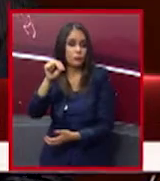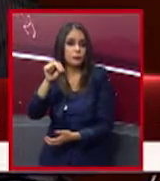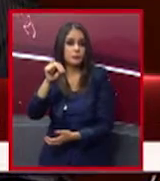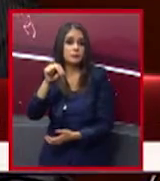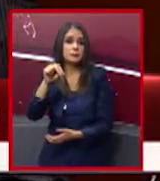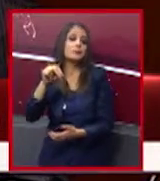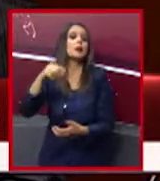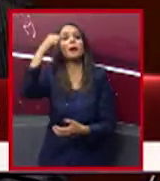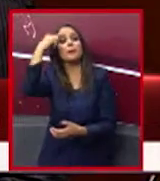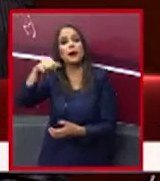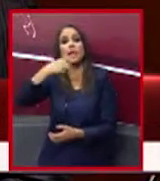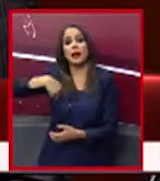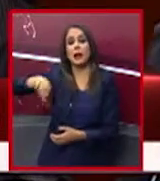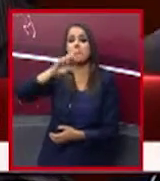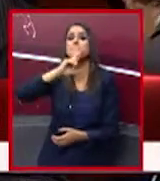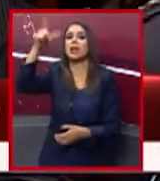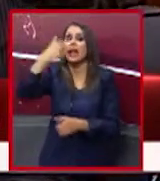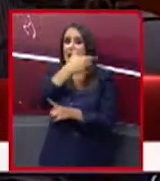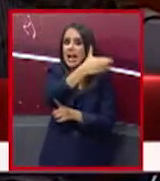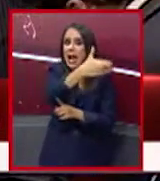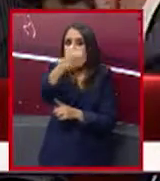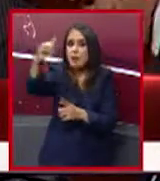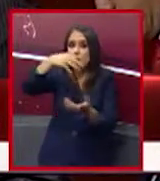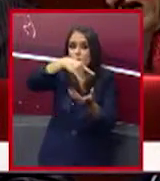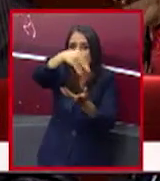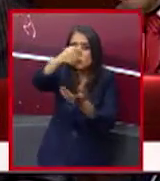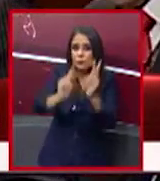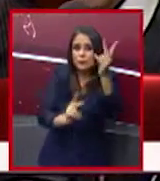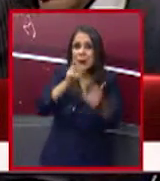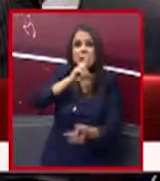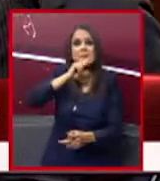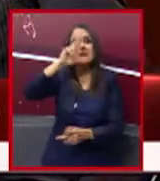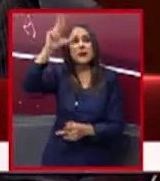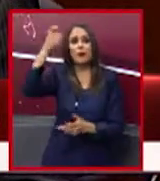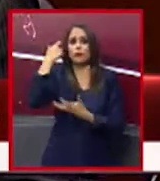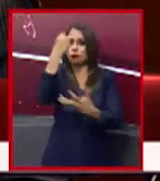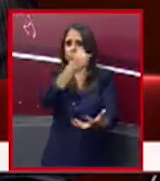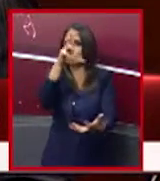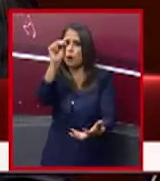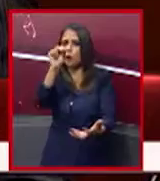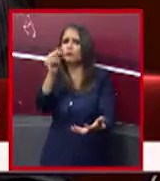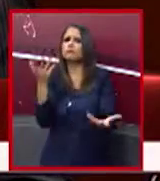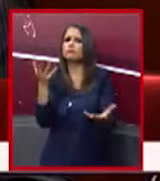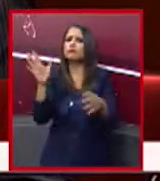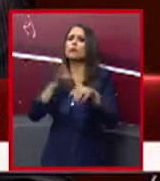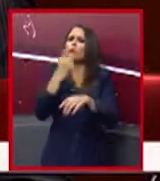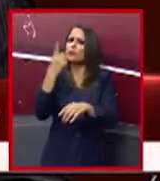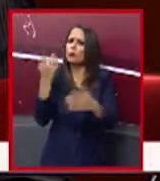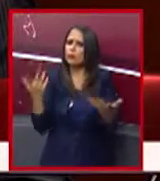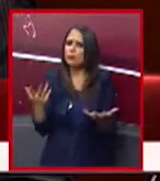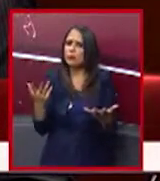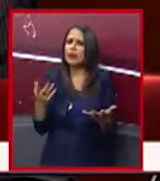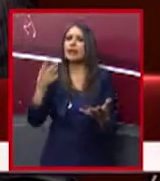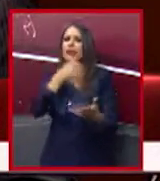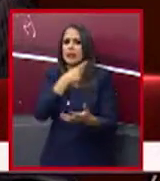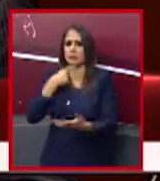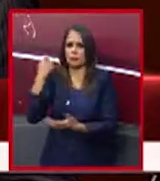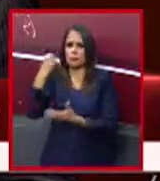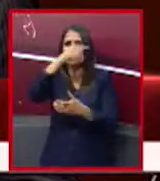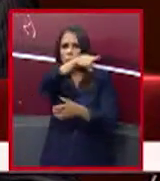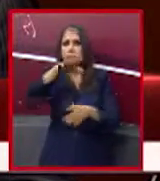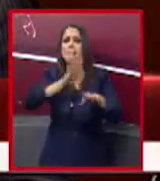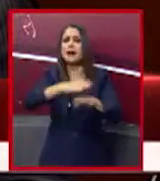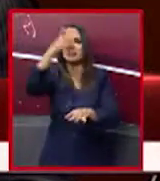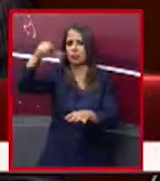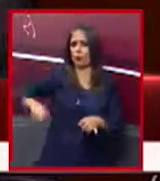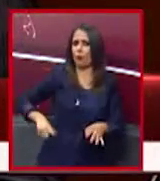para que tengamos un mejor campo, entonces yo le diría, ¿por qué no rebajar los costos onerosos